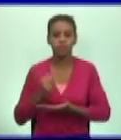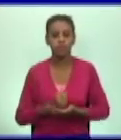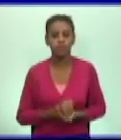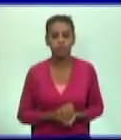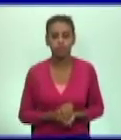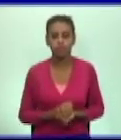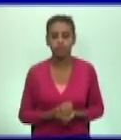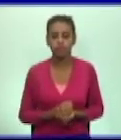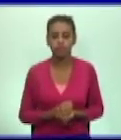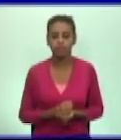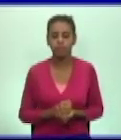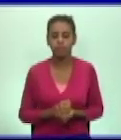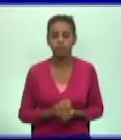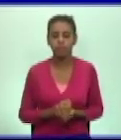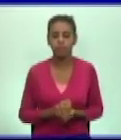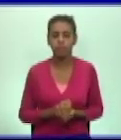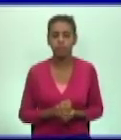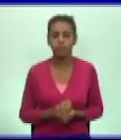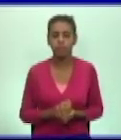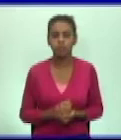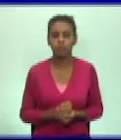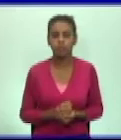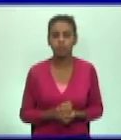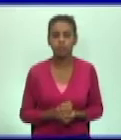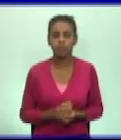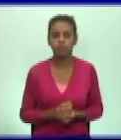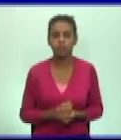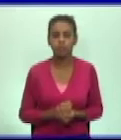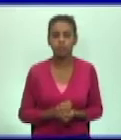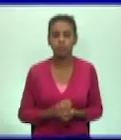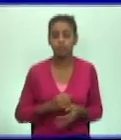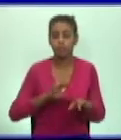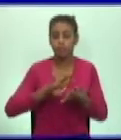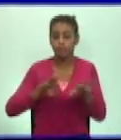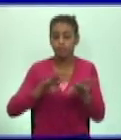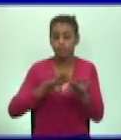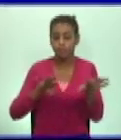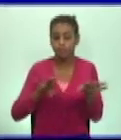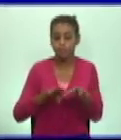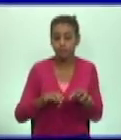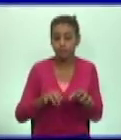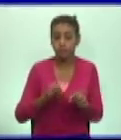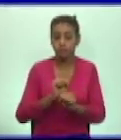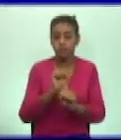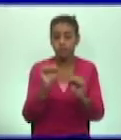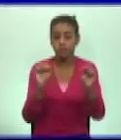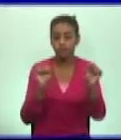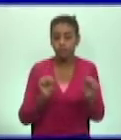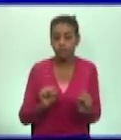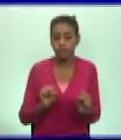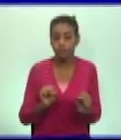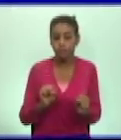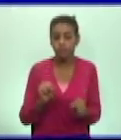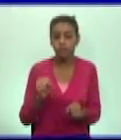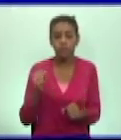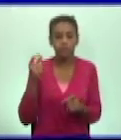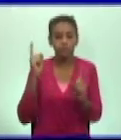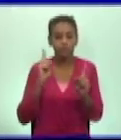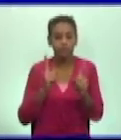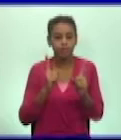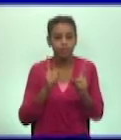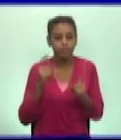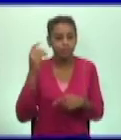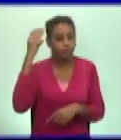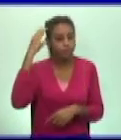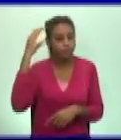conversando un poco sobre la descomposición del sistema colonial del imperialismo en Asia y vamos a hablar